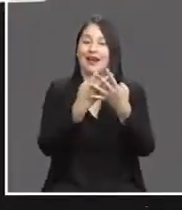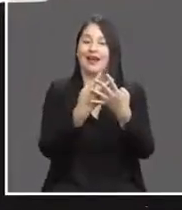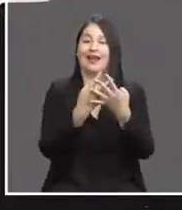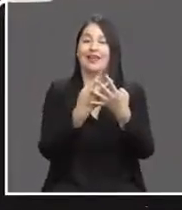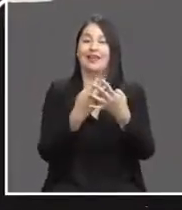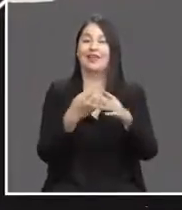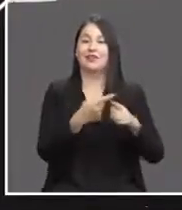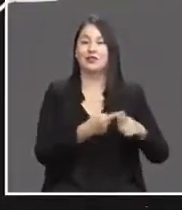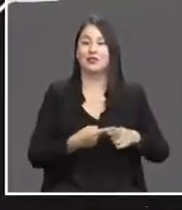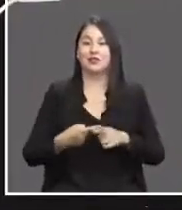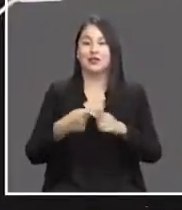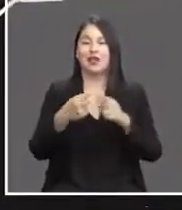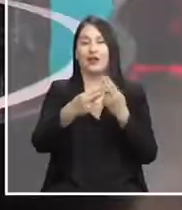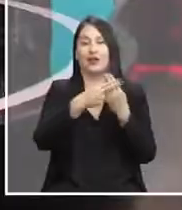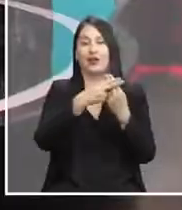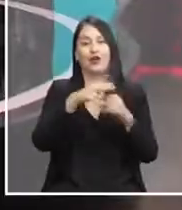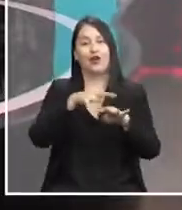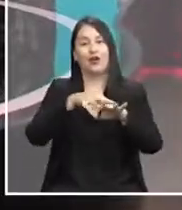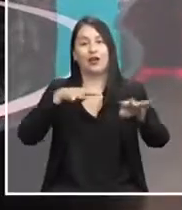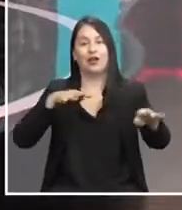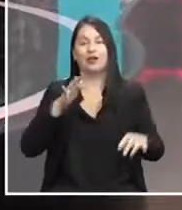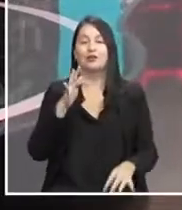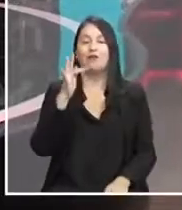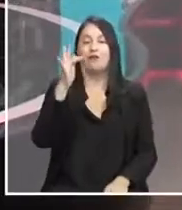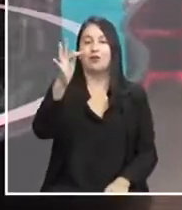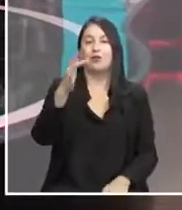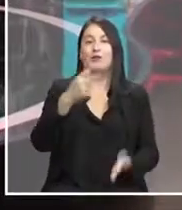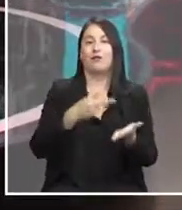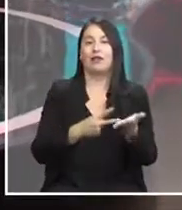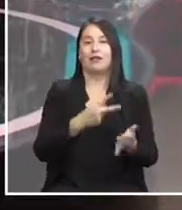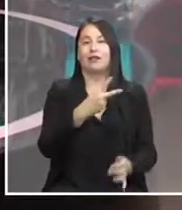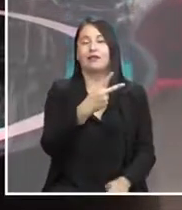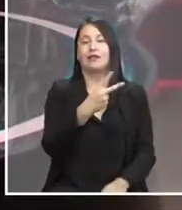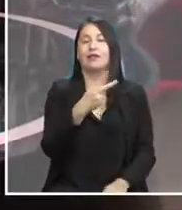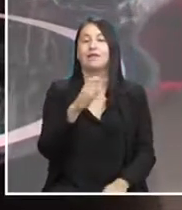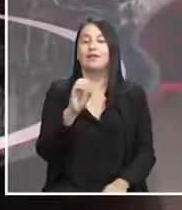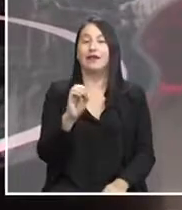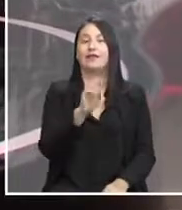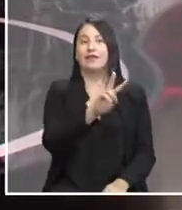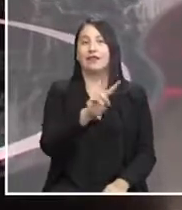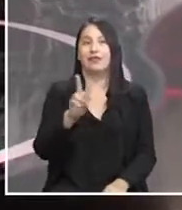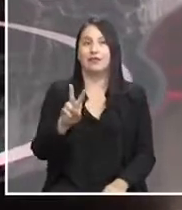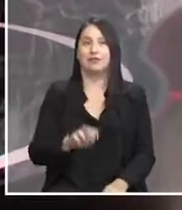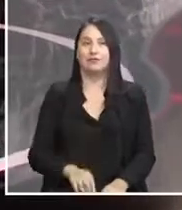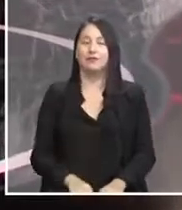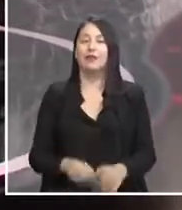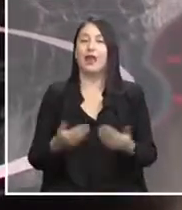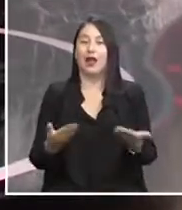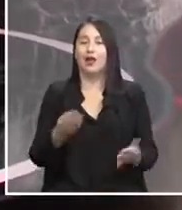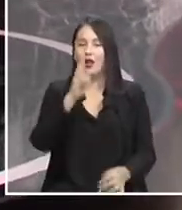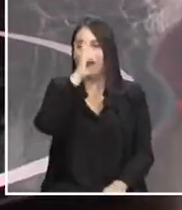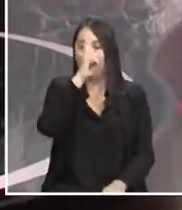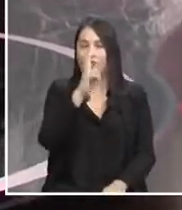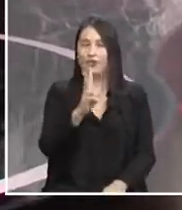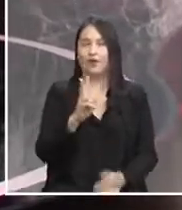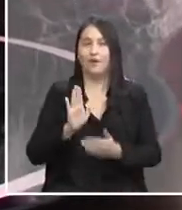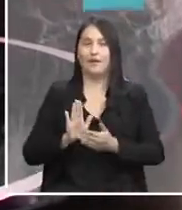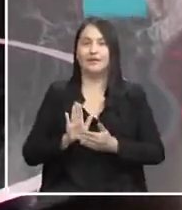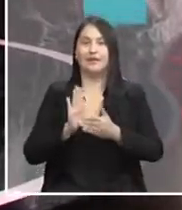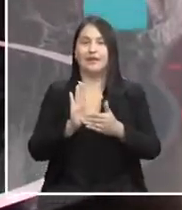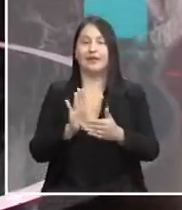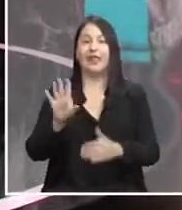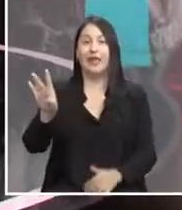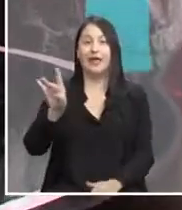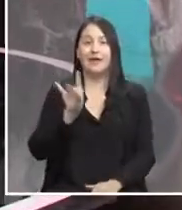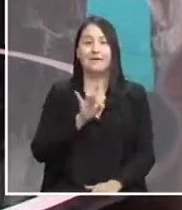el hashtag Congreso Futuro 2022. Y ahora tengo el gran honor de presentar a una gran